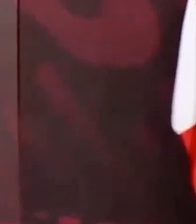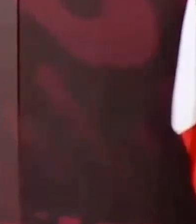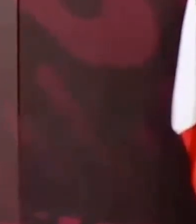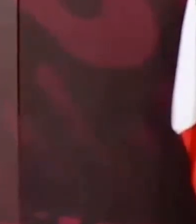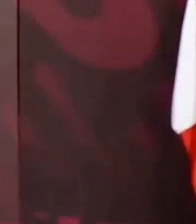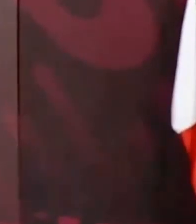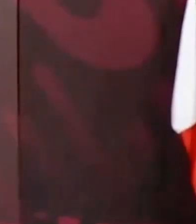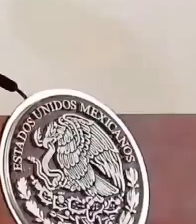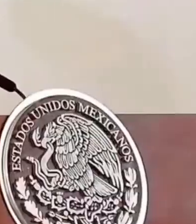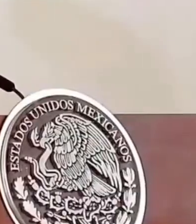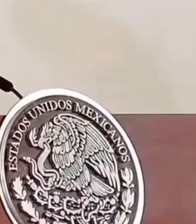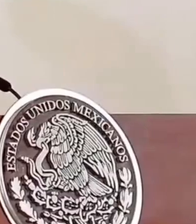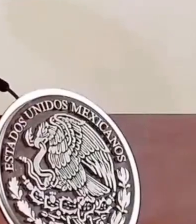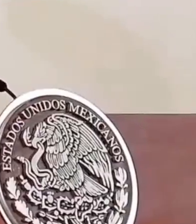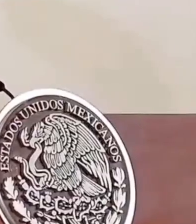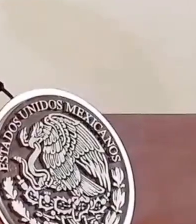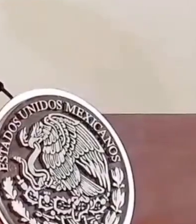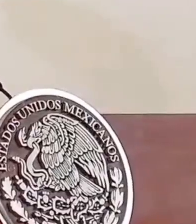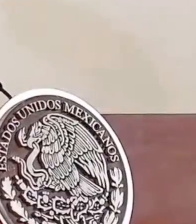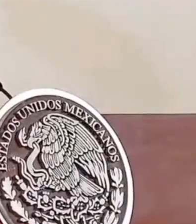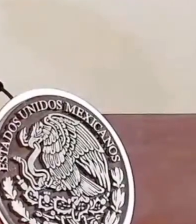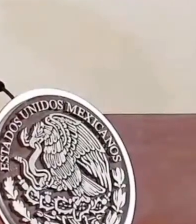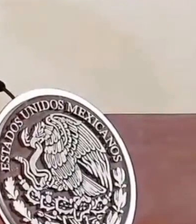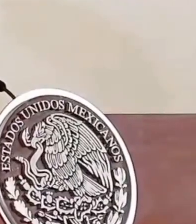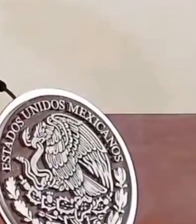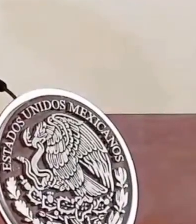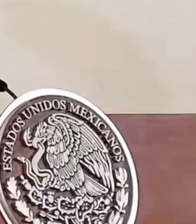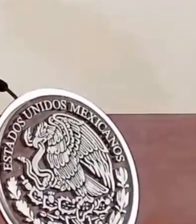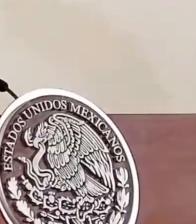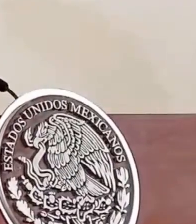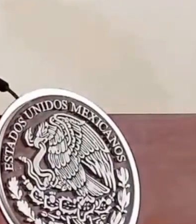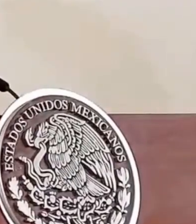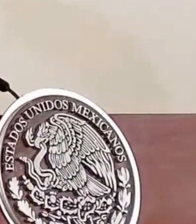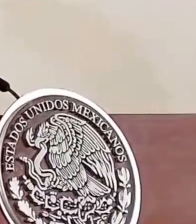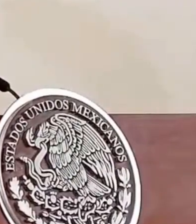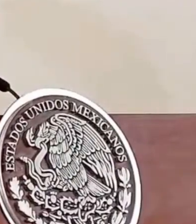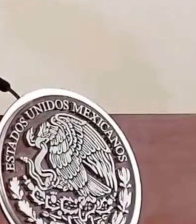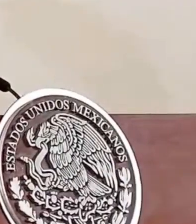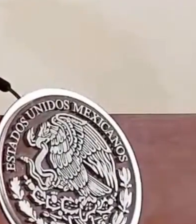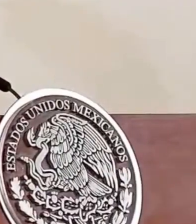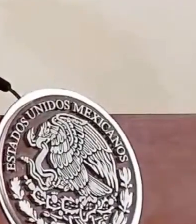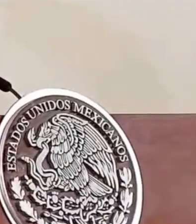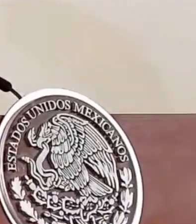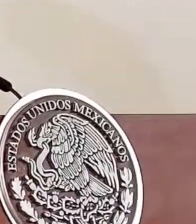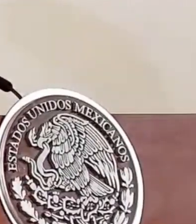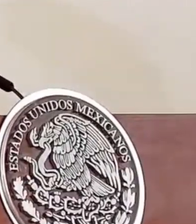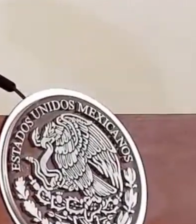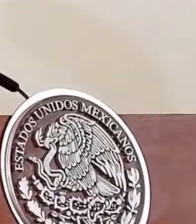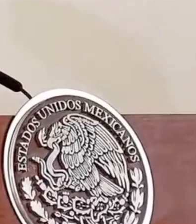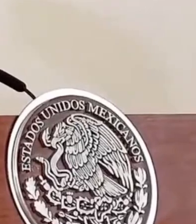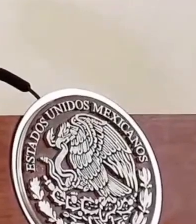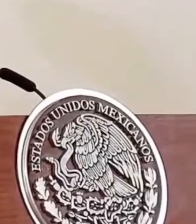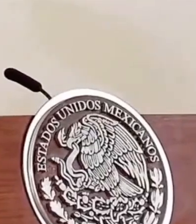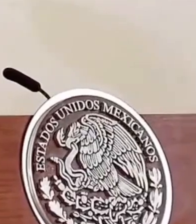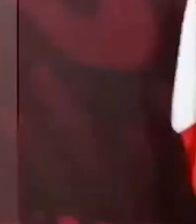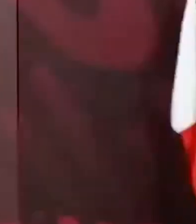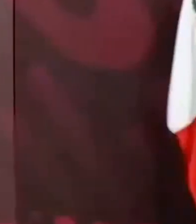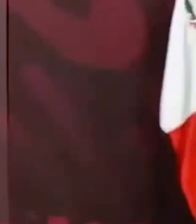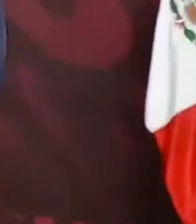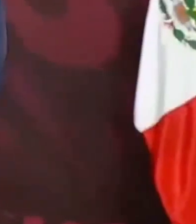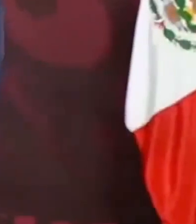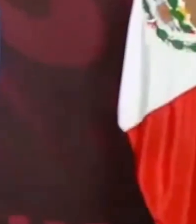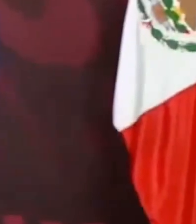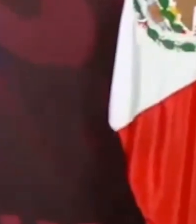quién va a votar aquí y la gente Pues por este ah